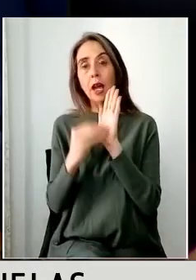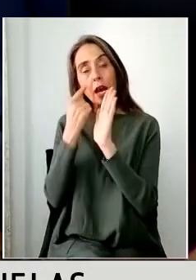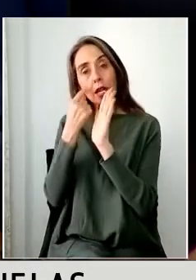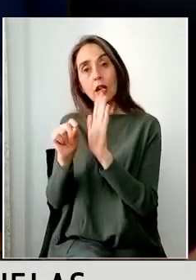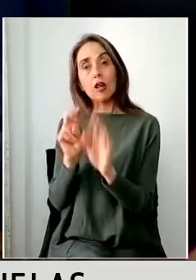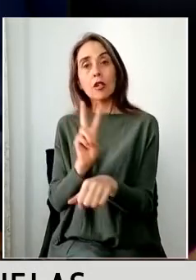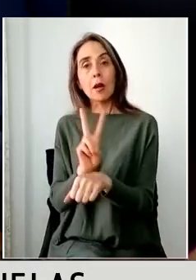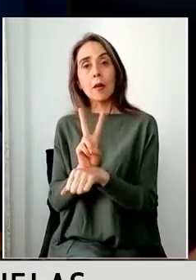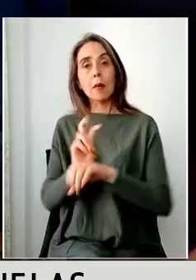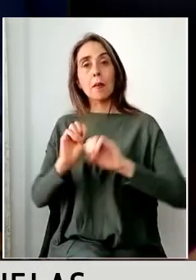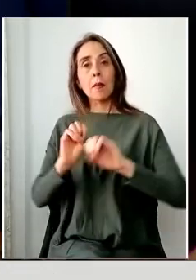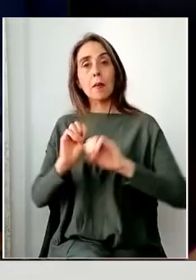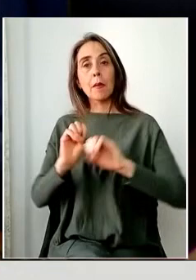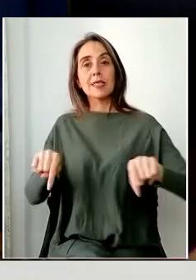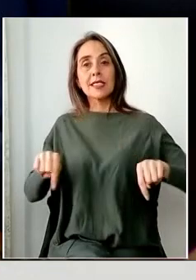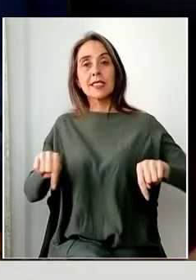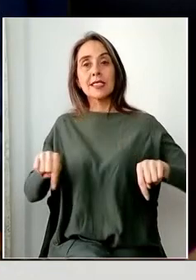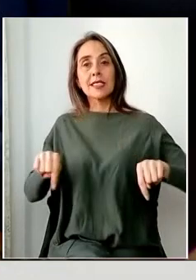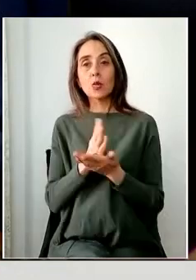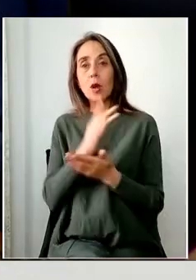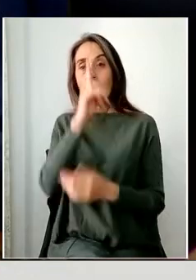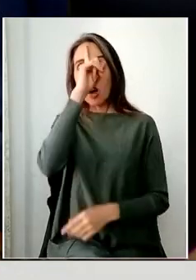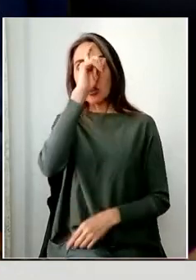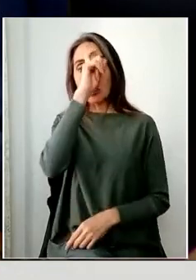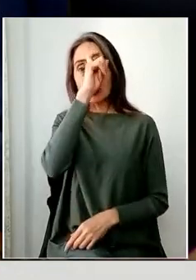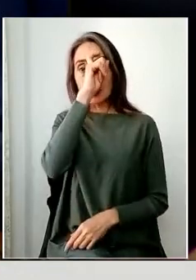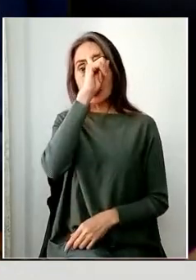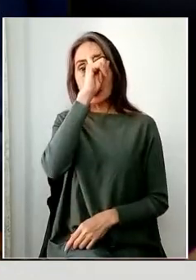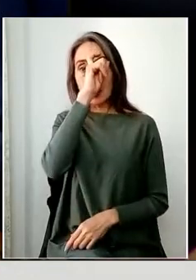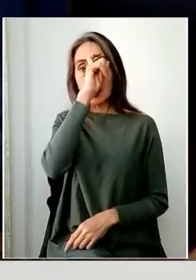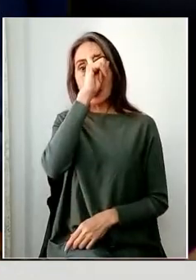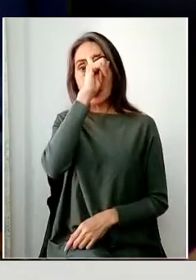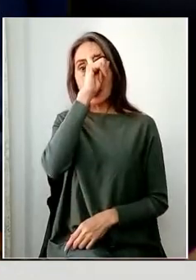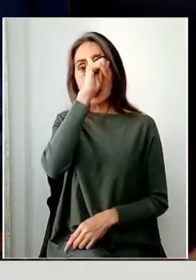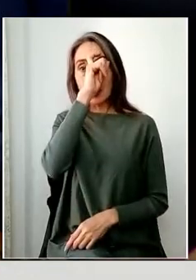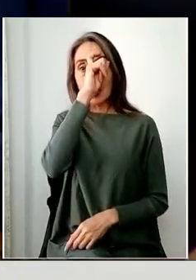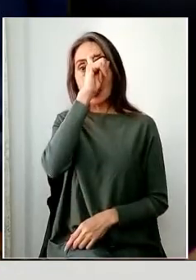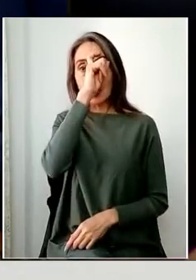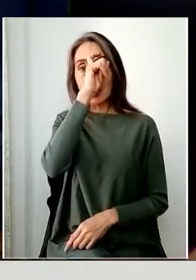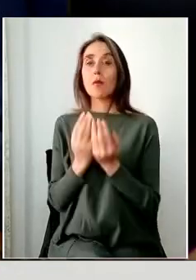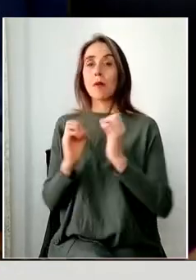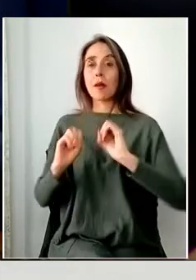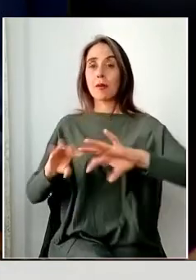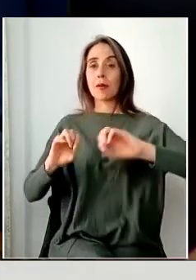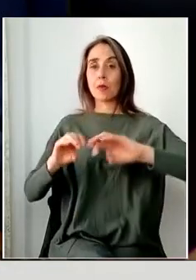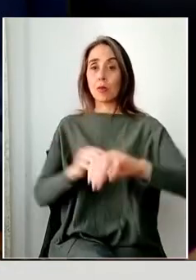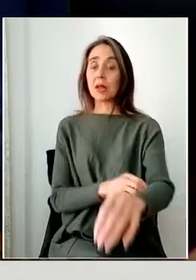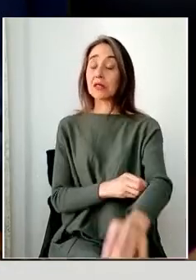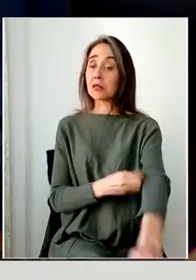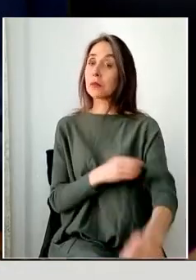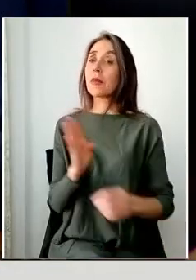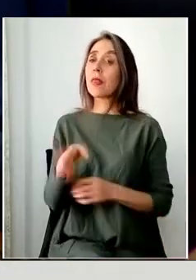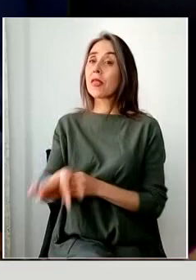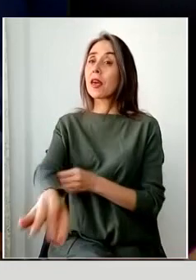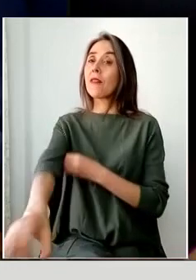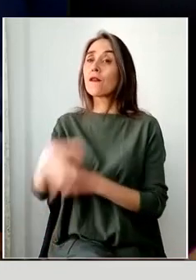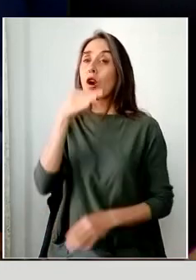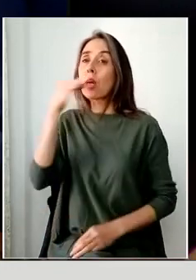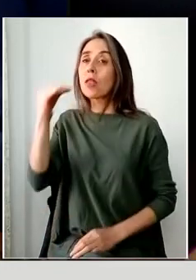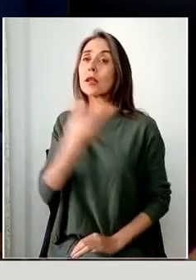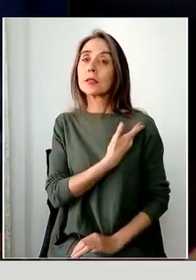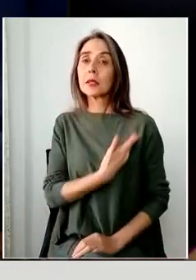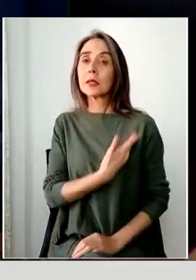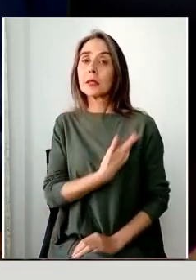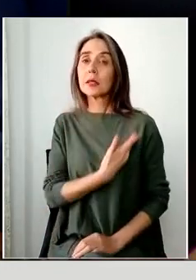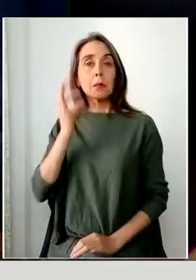las escuelas y aulas hospitalarias como modalidad educativa. Y debo decir, presidenta, que en la región de